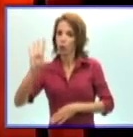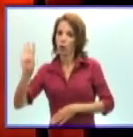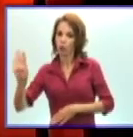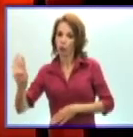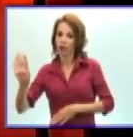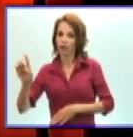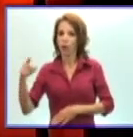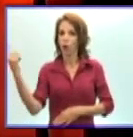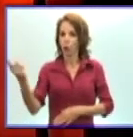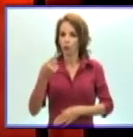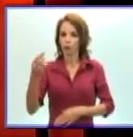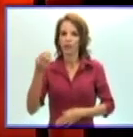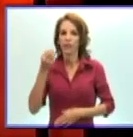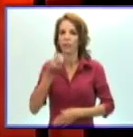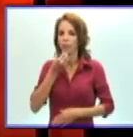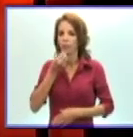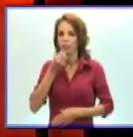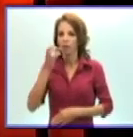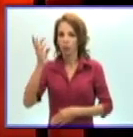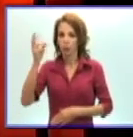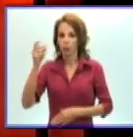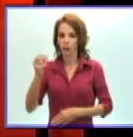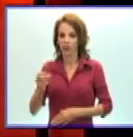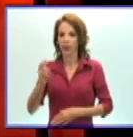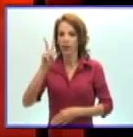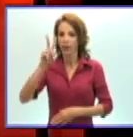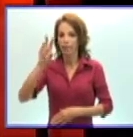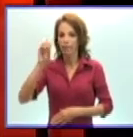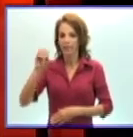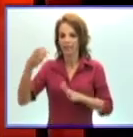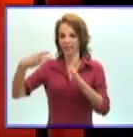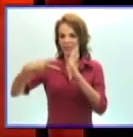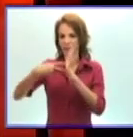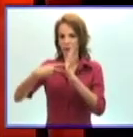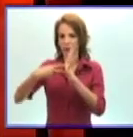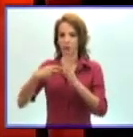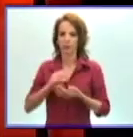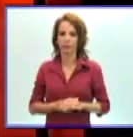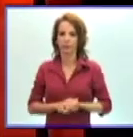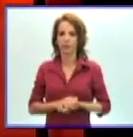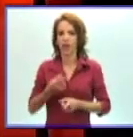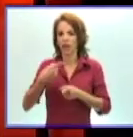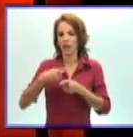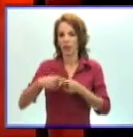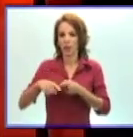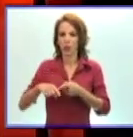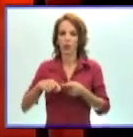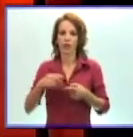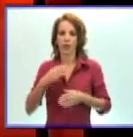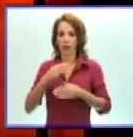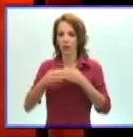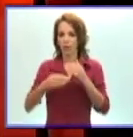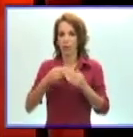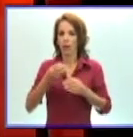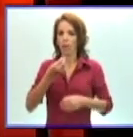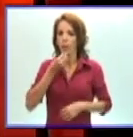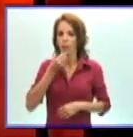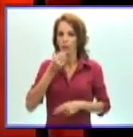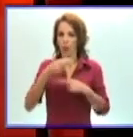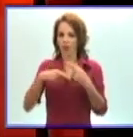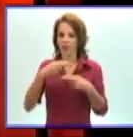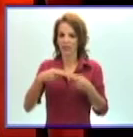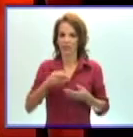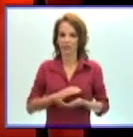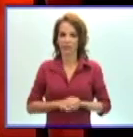pudieron contar 20 divisiones. ¿Y qué otro procedimiento tenemos que hacer? Bueno, determinar la razón entre